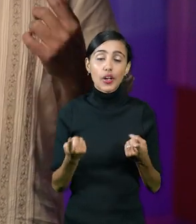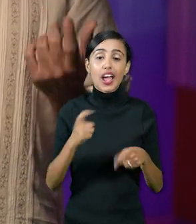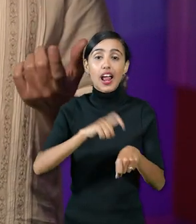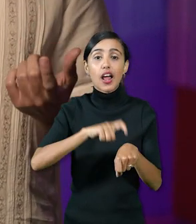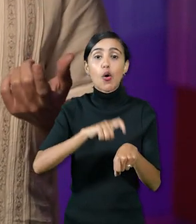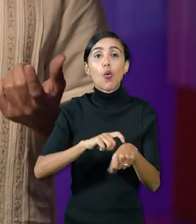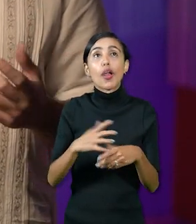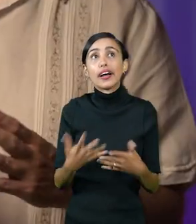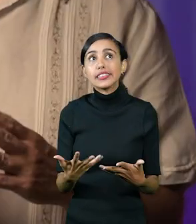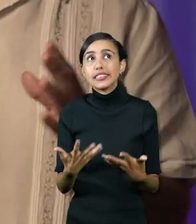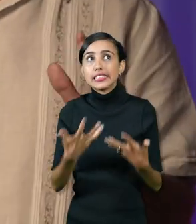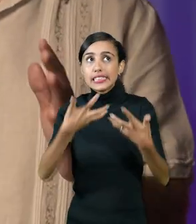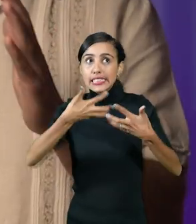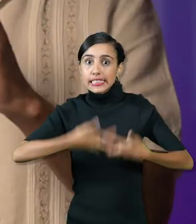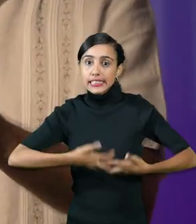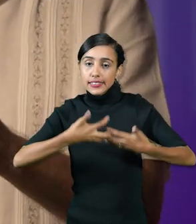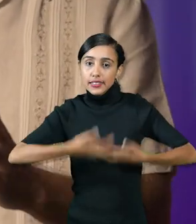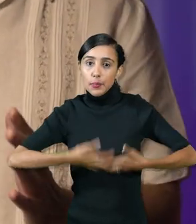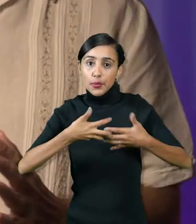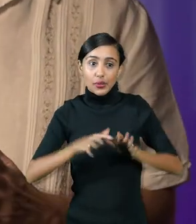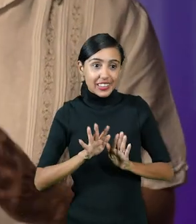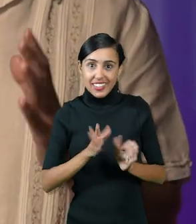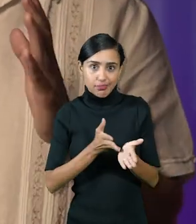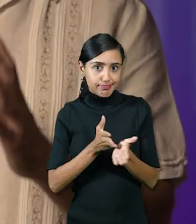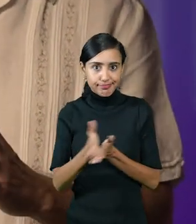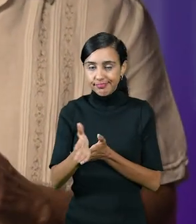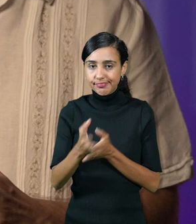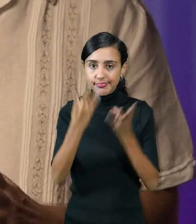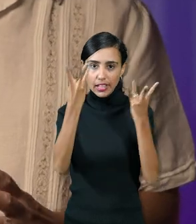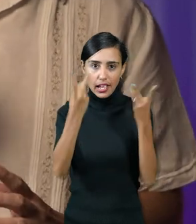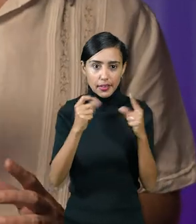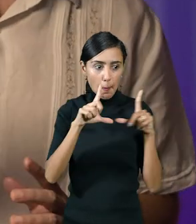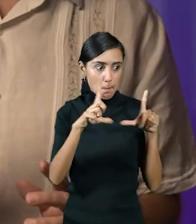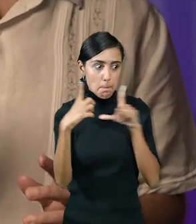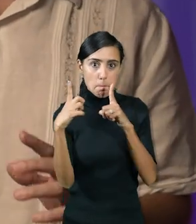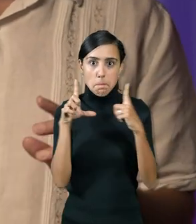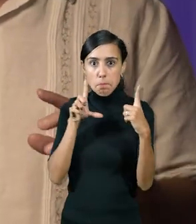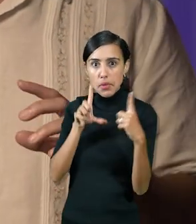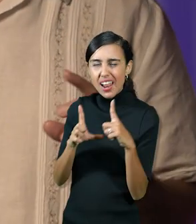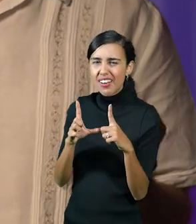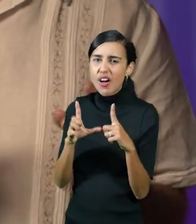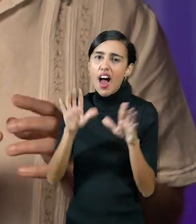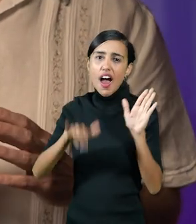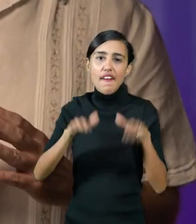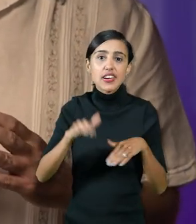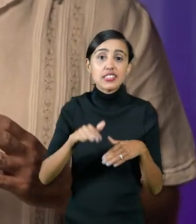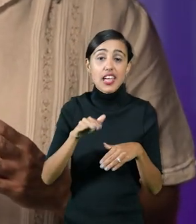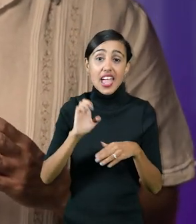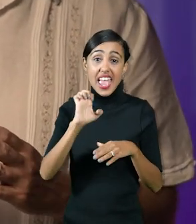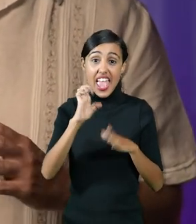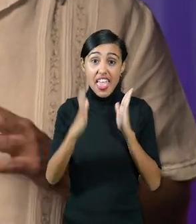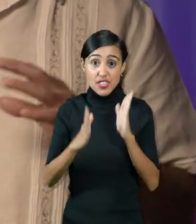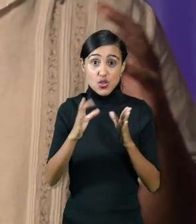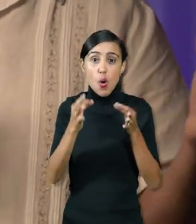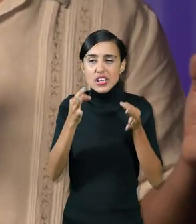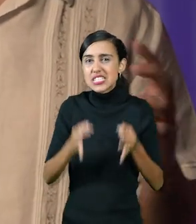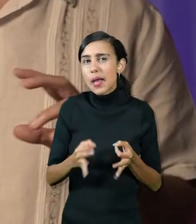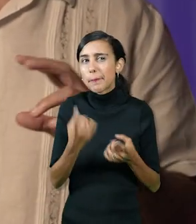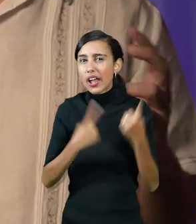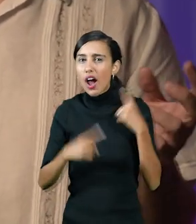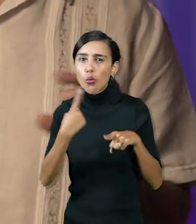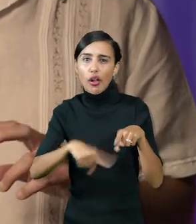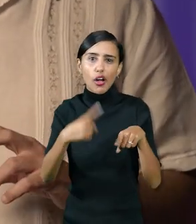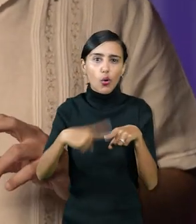hora de producir ya se va al directo con la cantidad de planos. Y así todo, muchas veces en edición siempre surgen